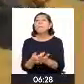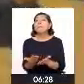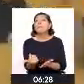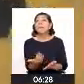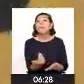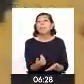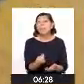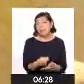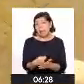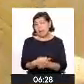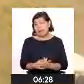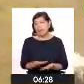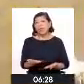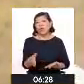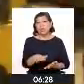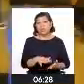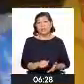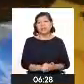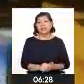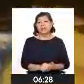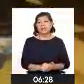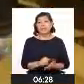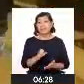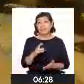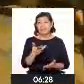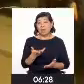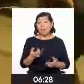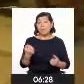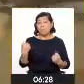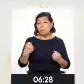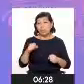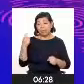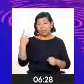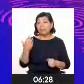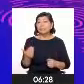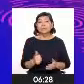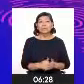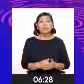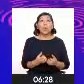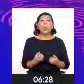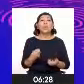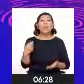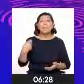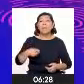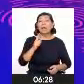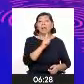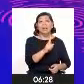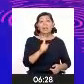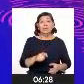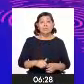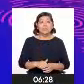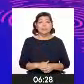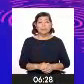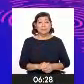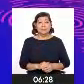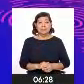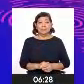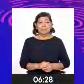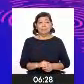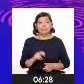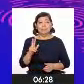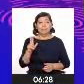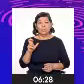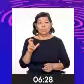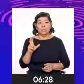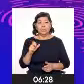fueron capturados en la urbanización Ceres a bordo de una mototaxi. ¿Cuánto te paga cada mototaxista? $3